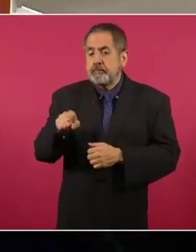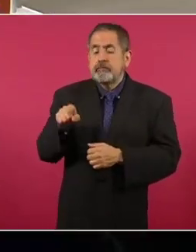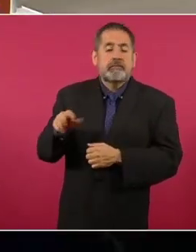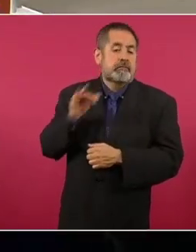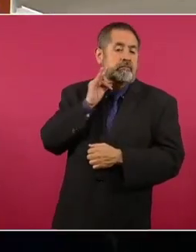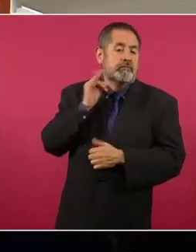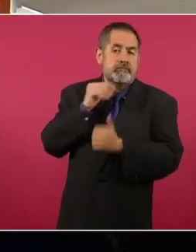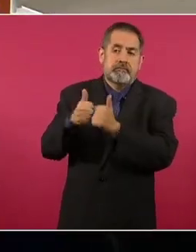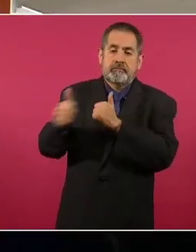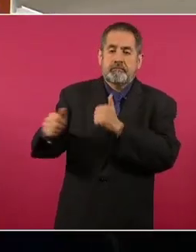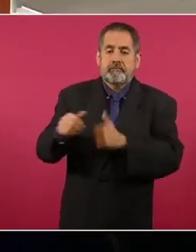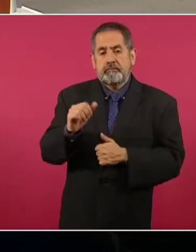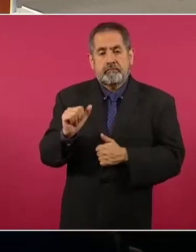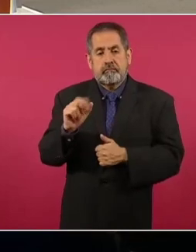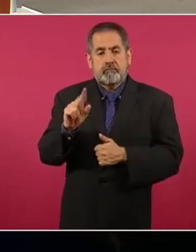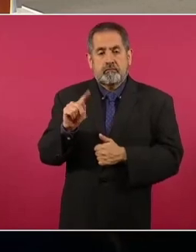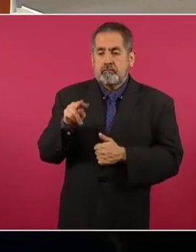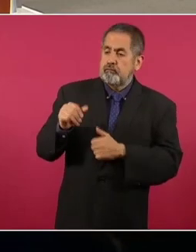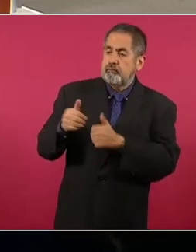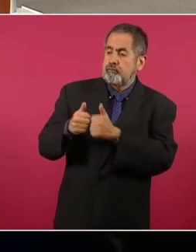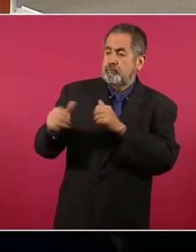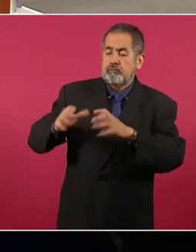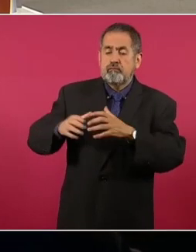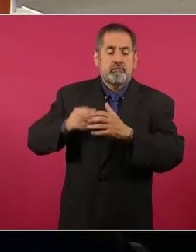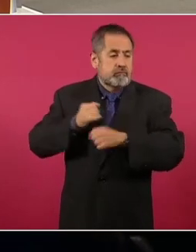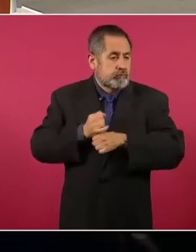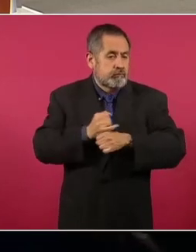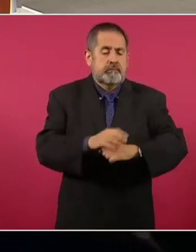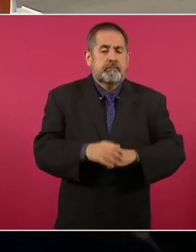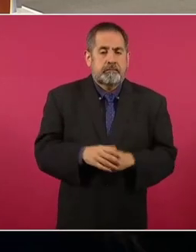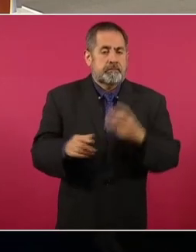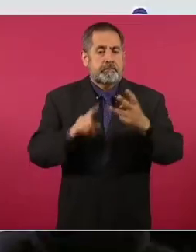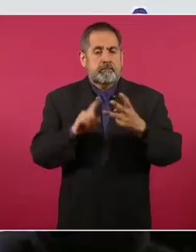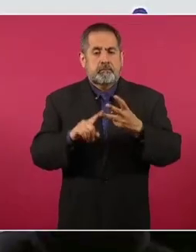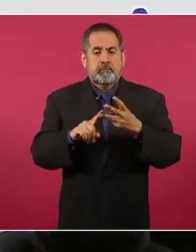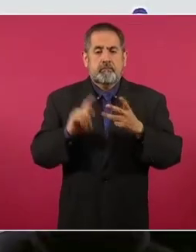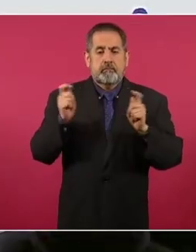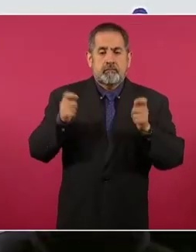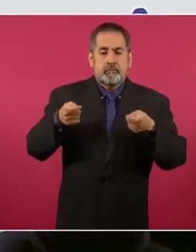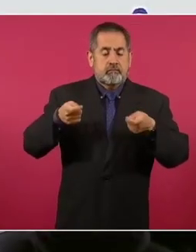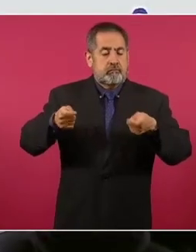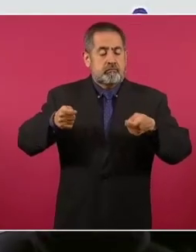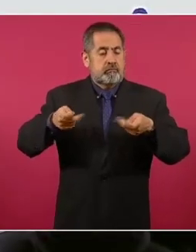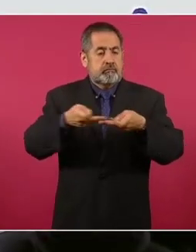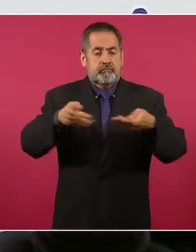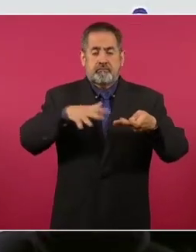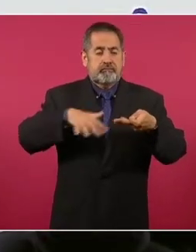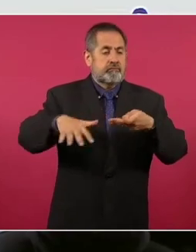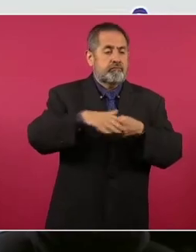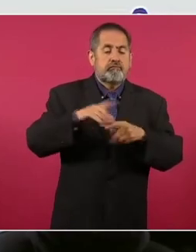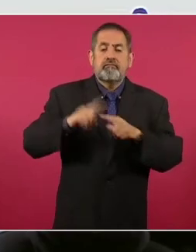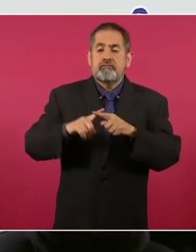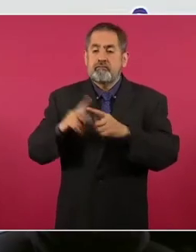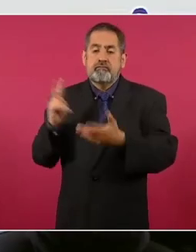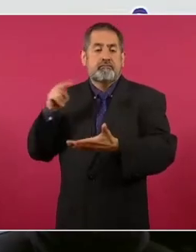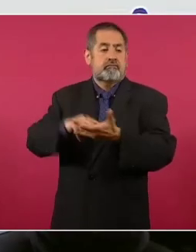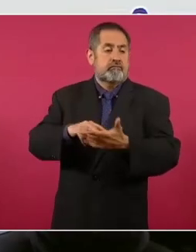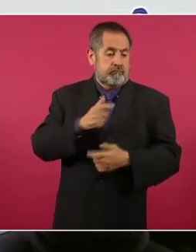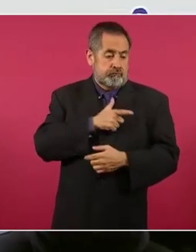Autónoma. El otro gran tema que se trató, control territorial gracias a la Guardia Nacional. Es un gran